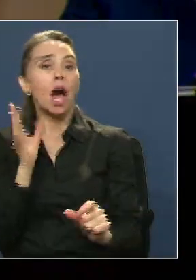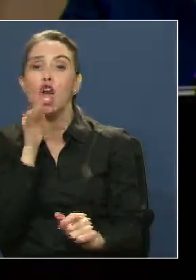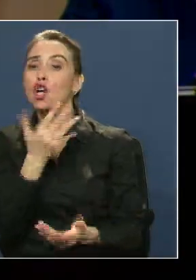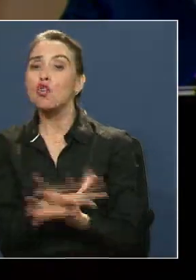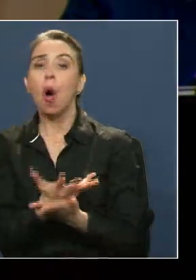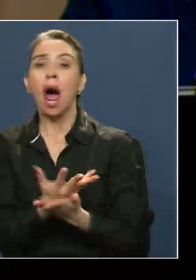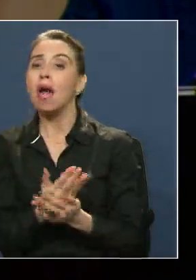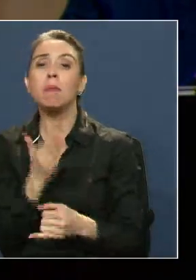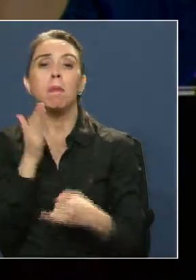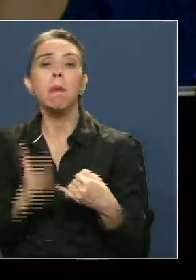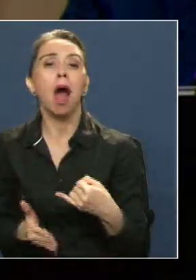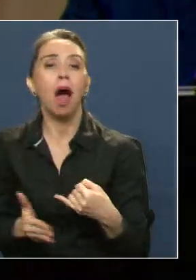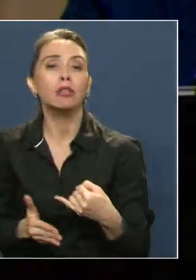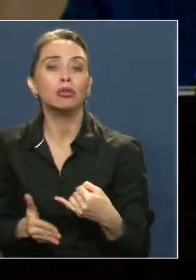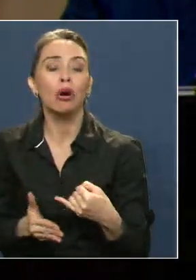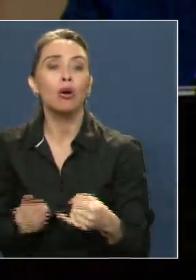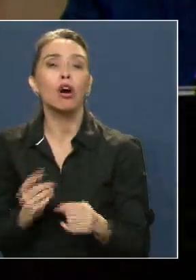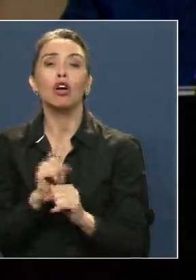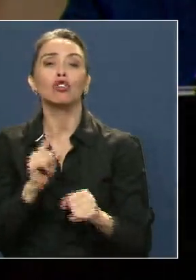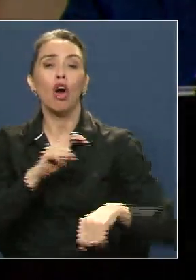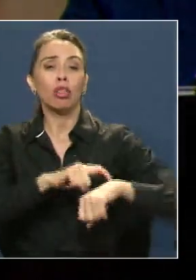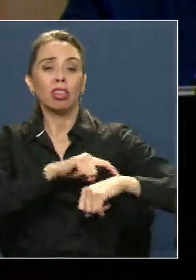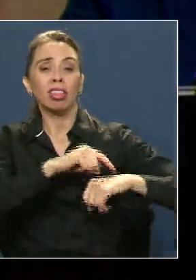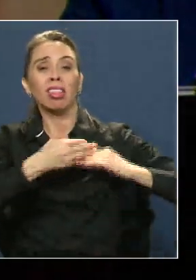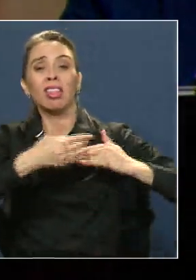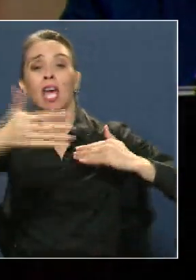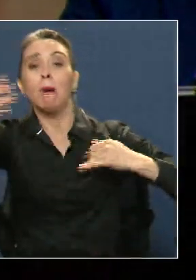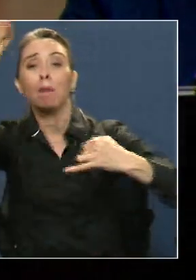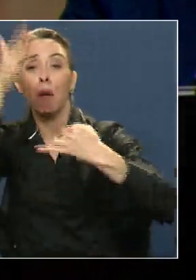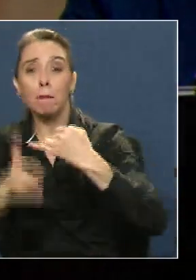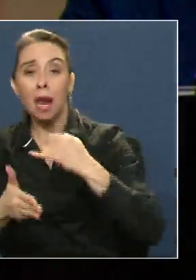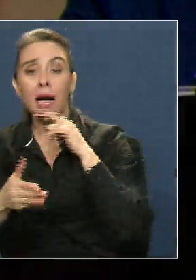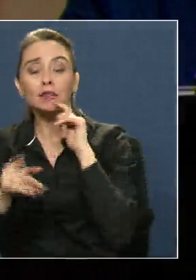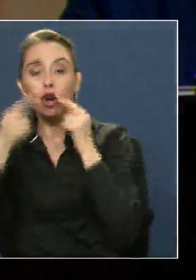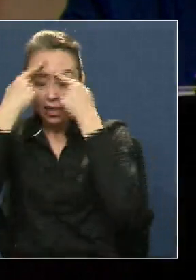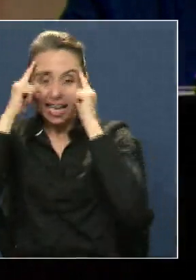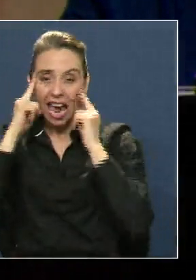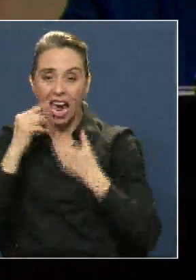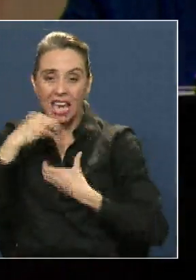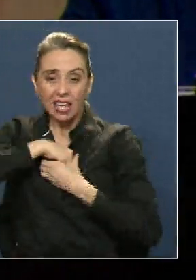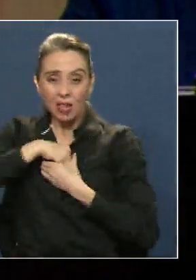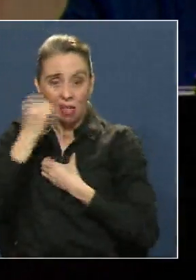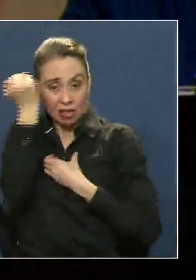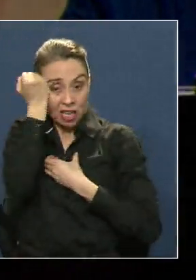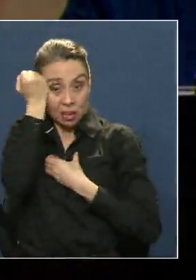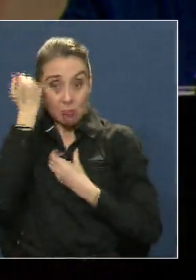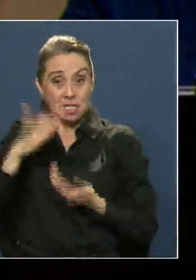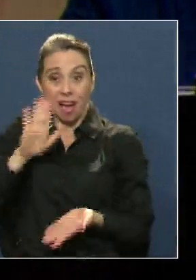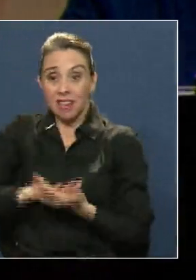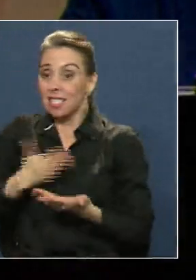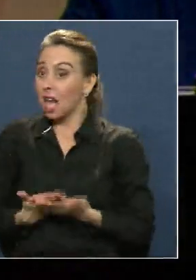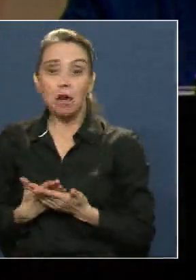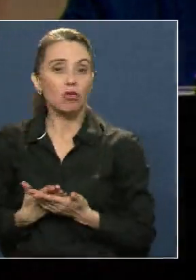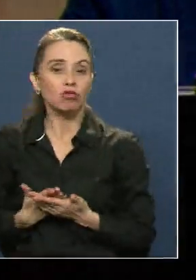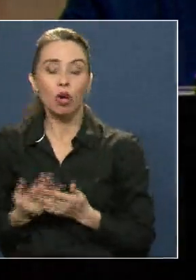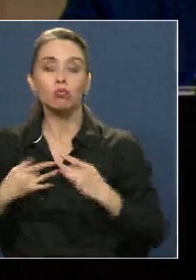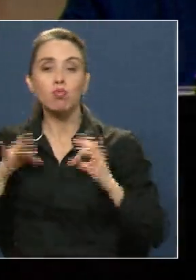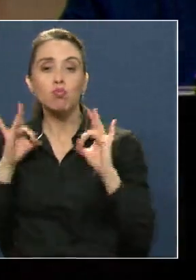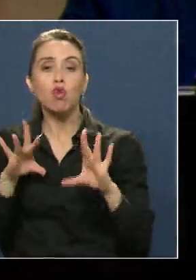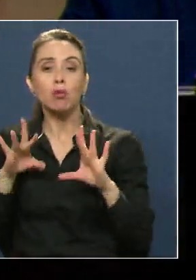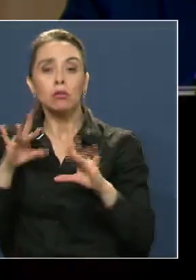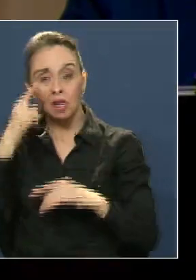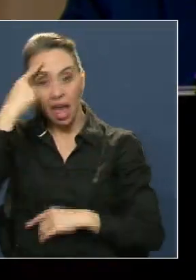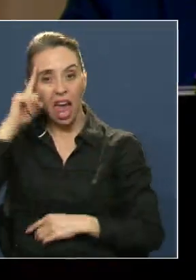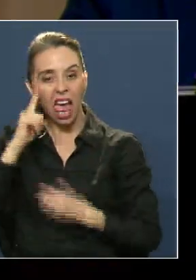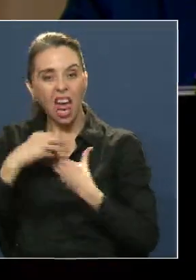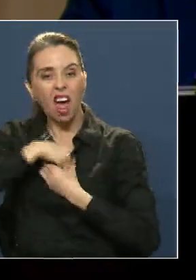concebible, no hay plazo del tiempo que nos permita concluir que las heridas han sanado, porque estas heridas no sanan,